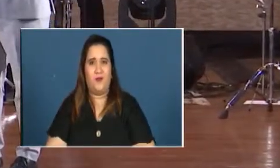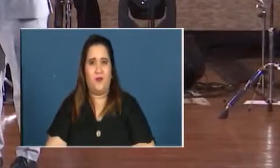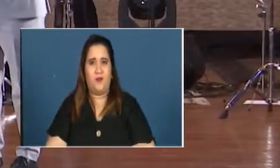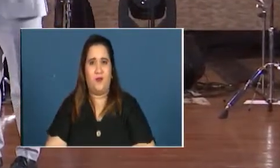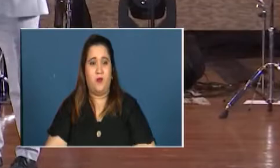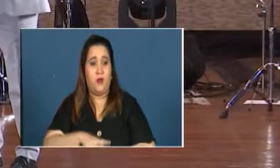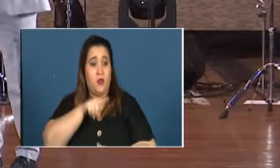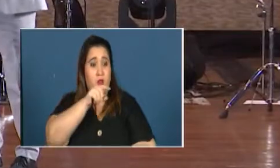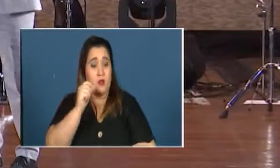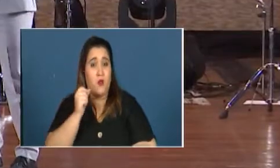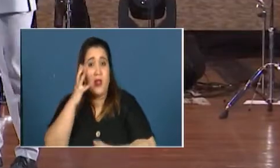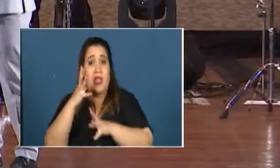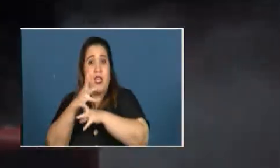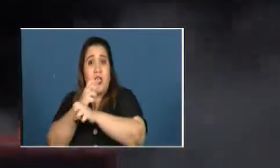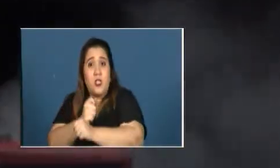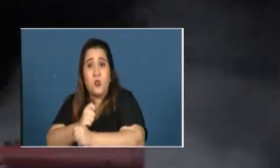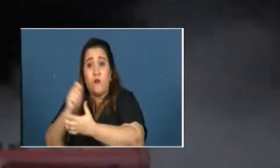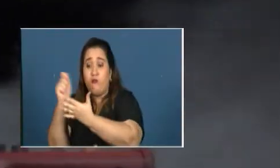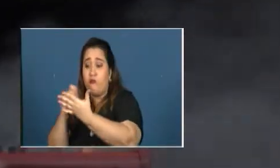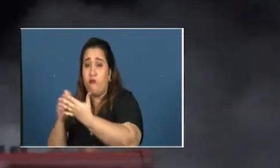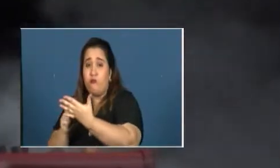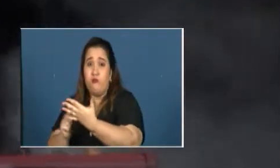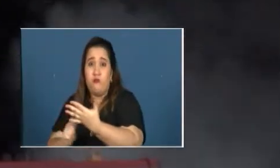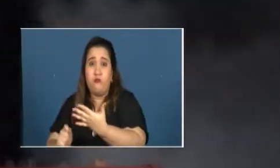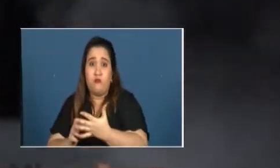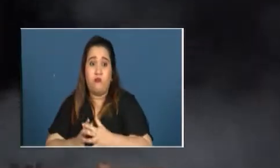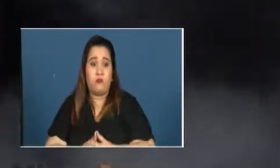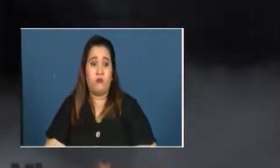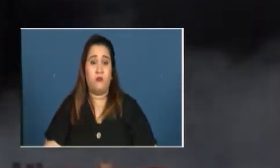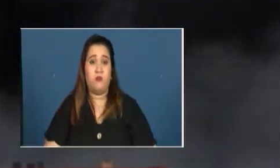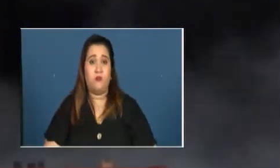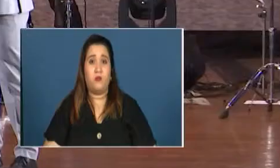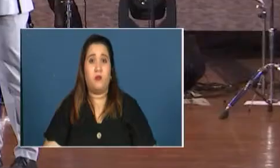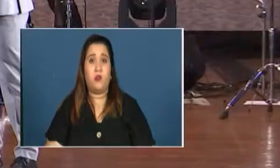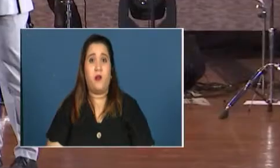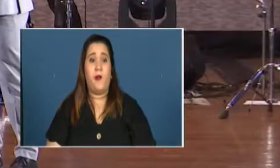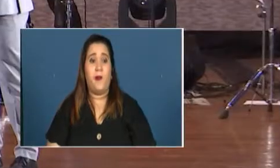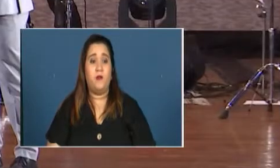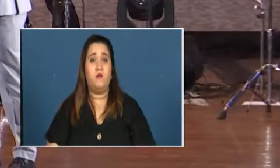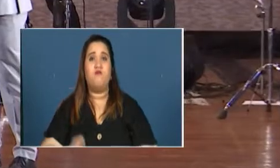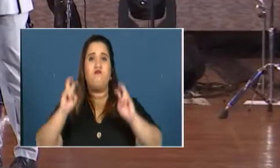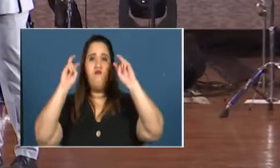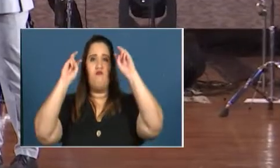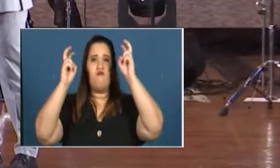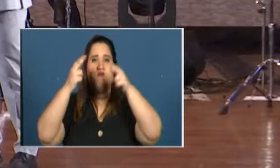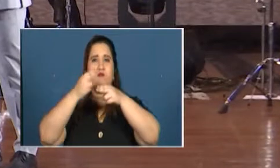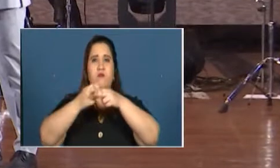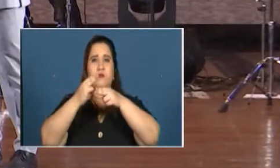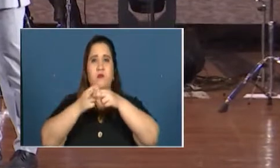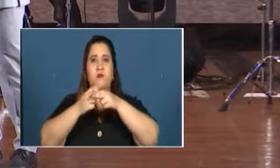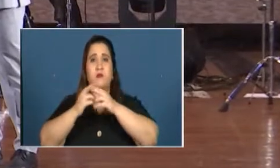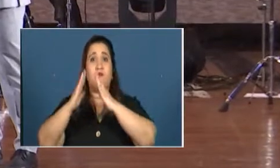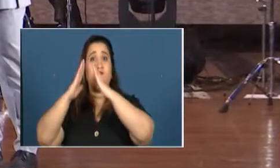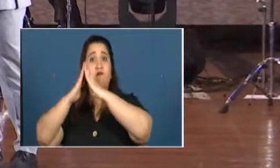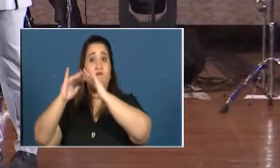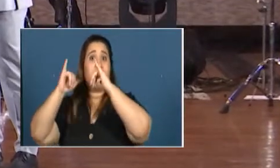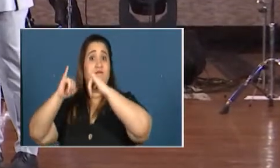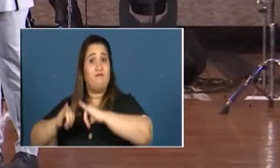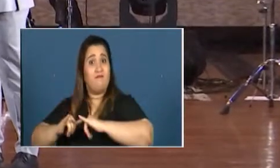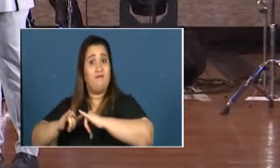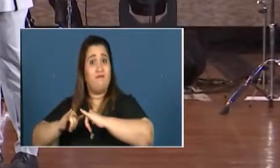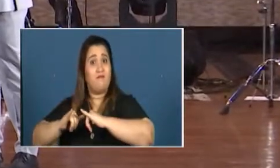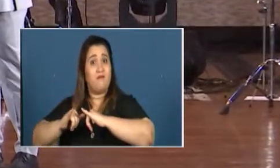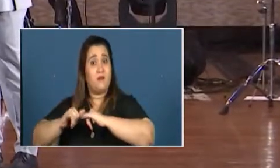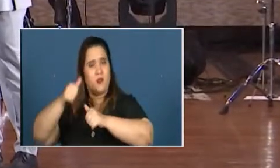Este señor y yo compusimos un tema, casualmente, que se titula Quédate en casa. No